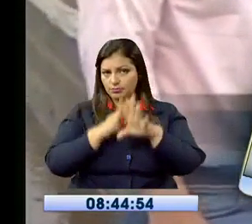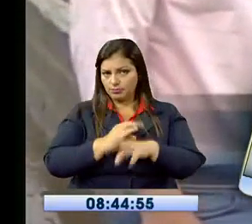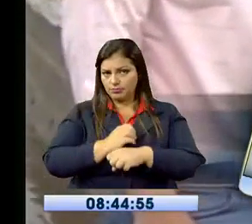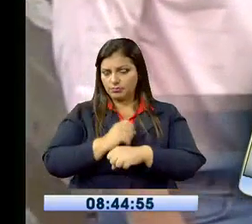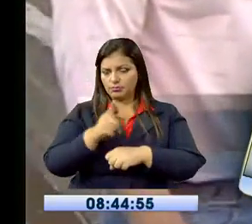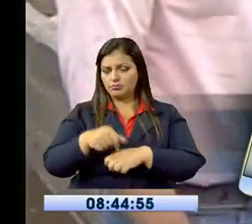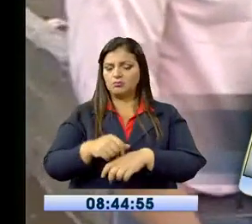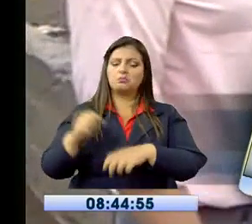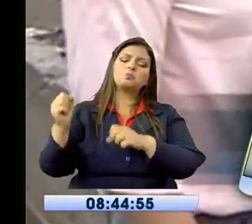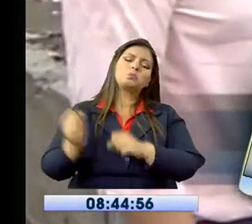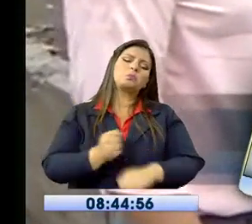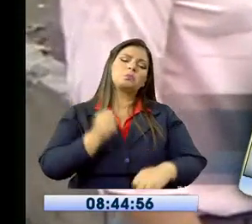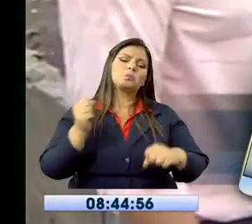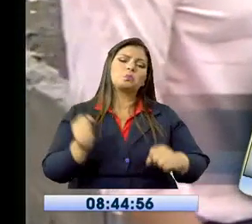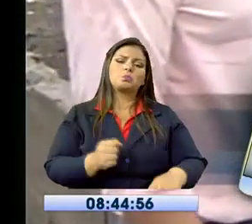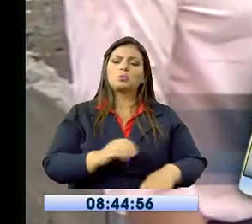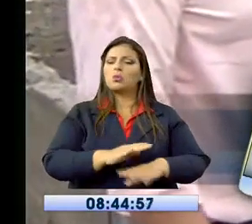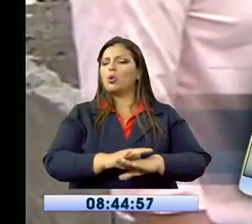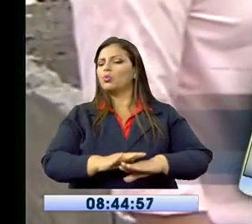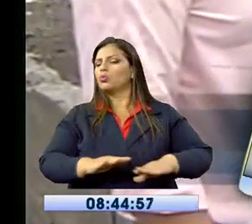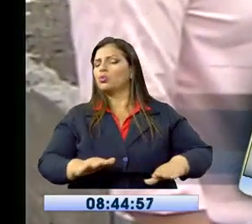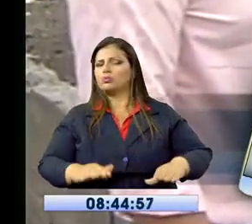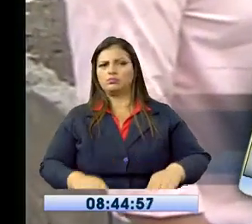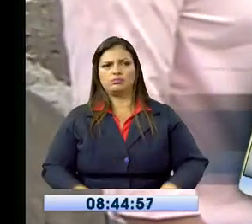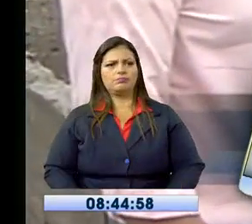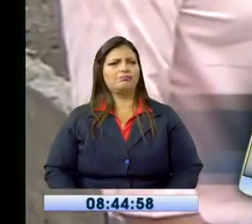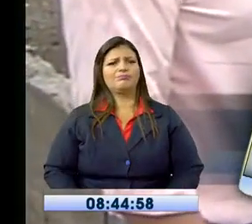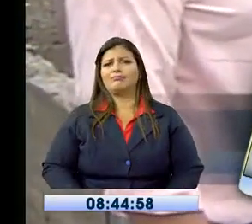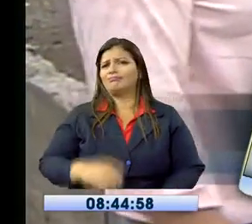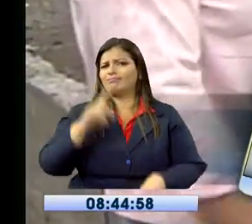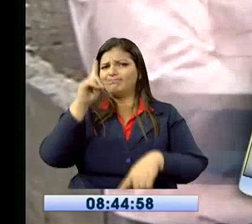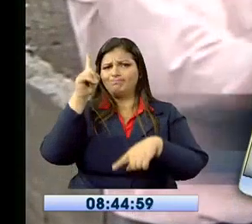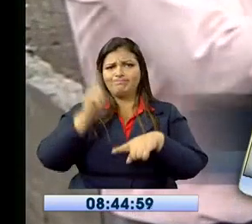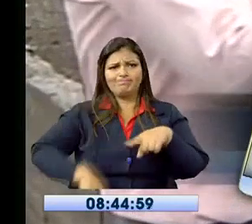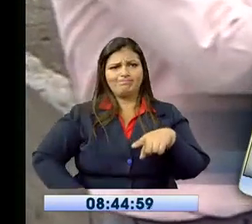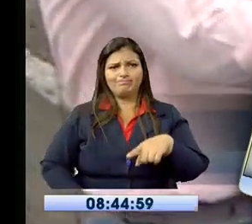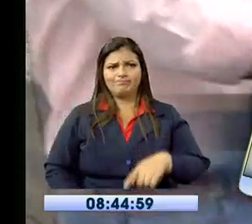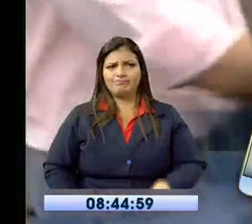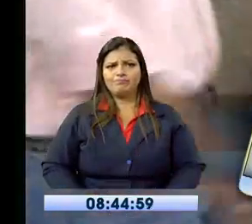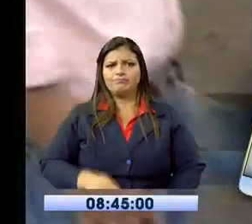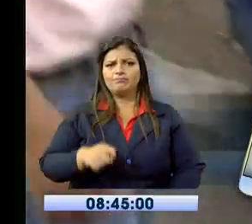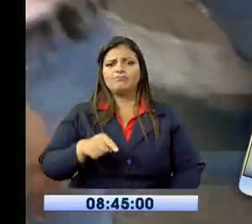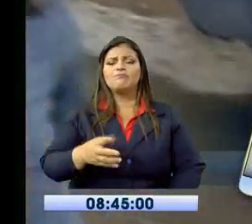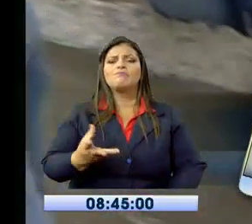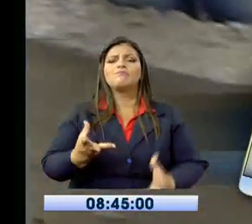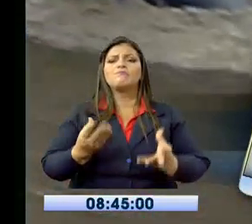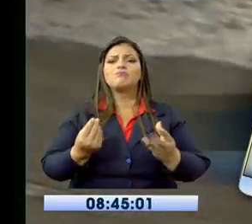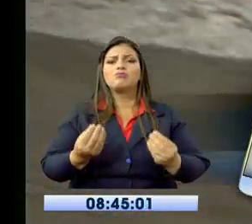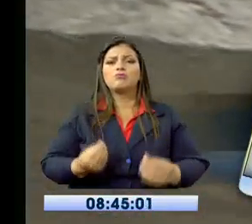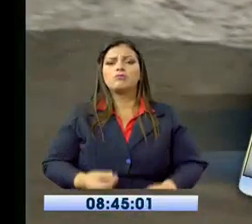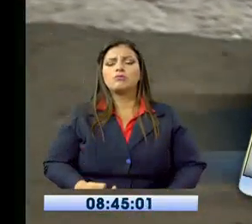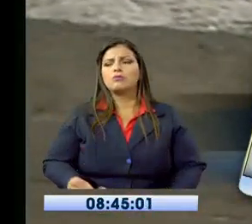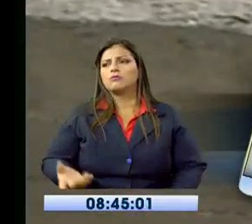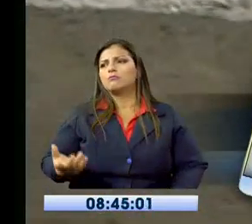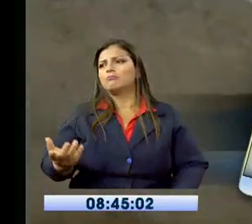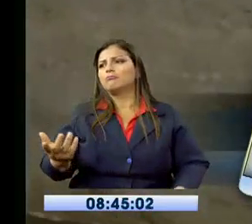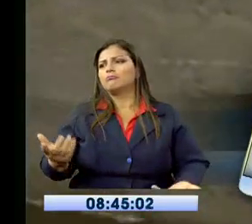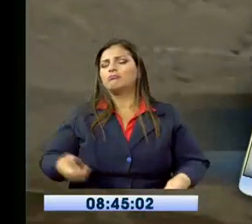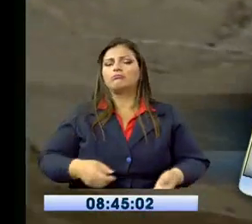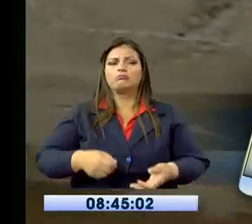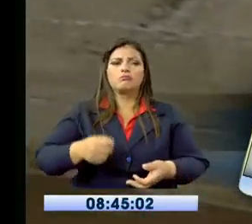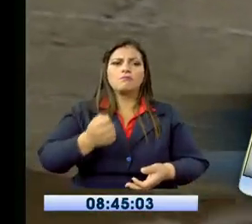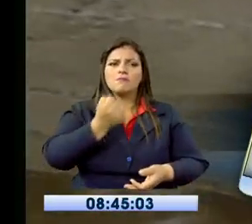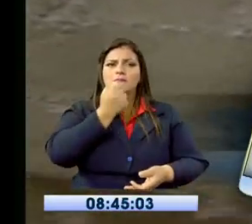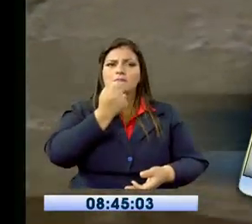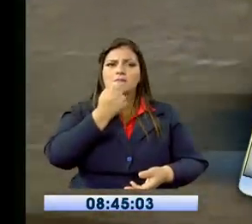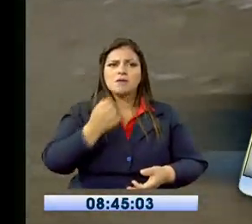pero no... El señor de aquí al lado dice que no pudieron abrir. Pura piedra, puro resto, pura cosa. Pura piedra, pura